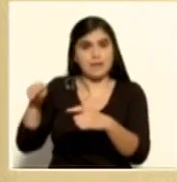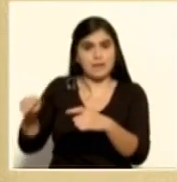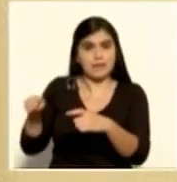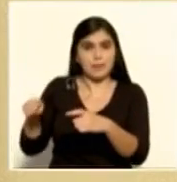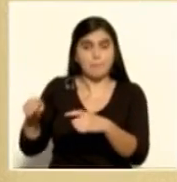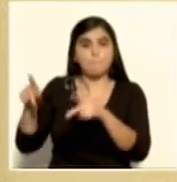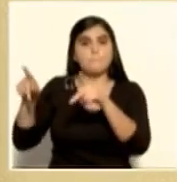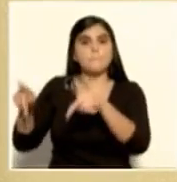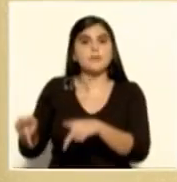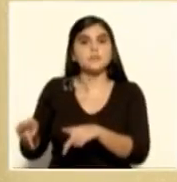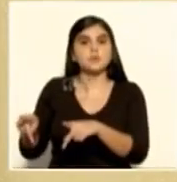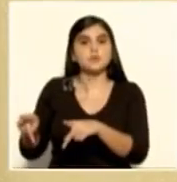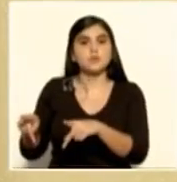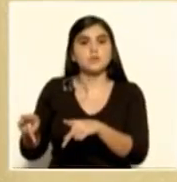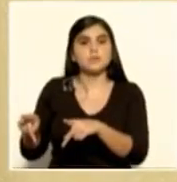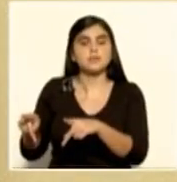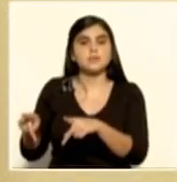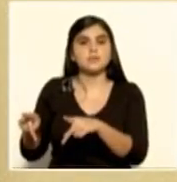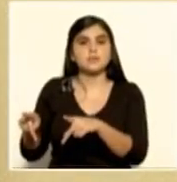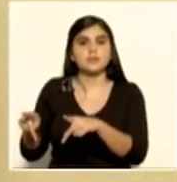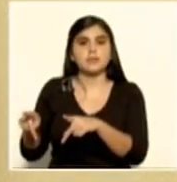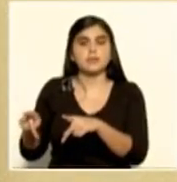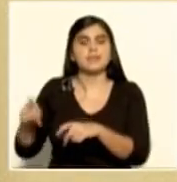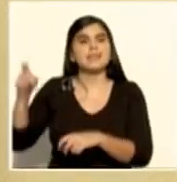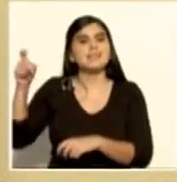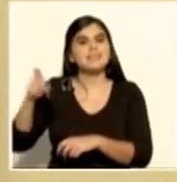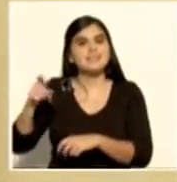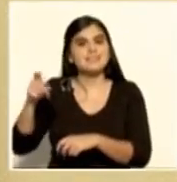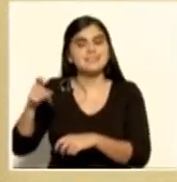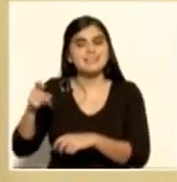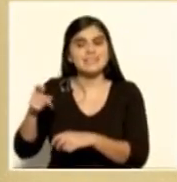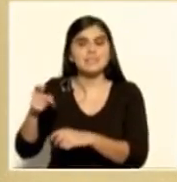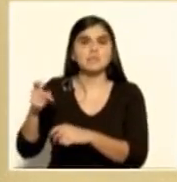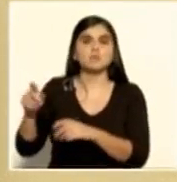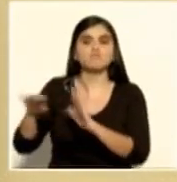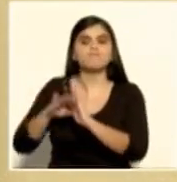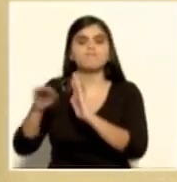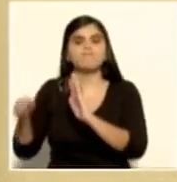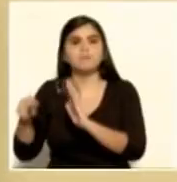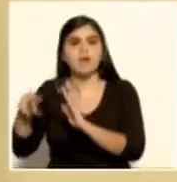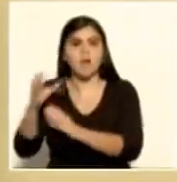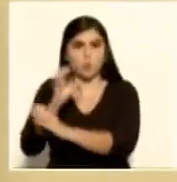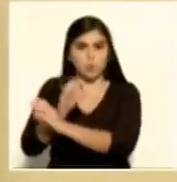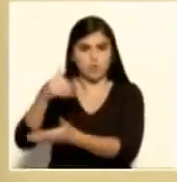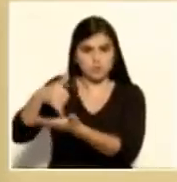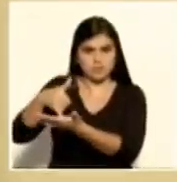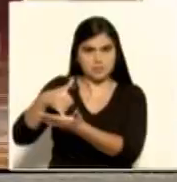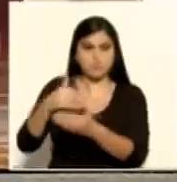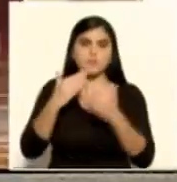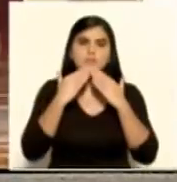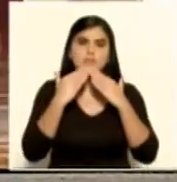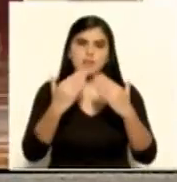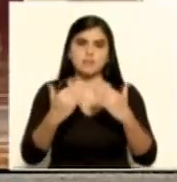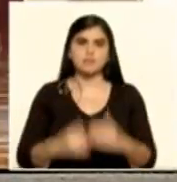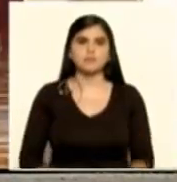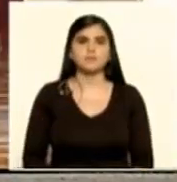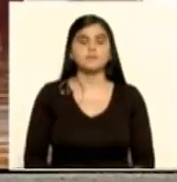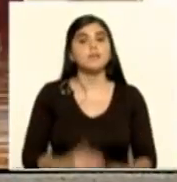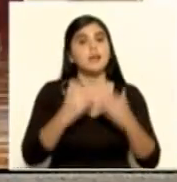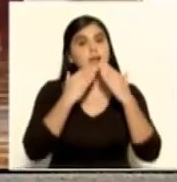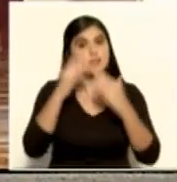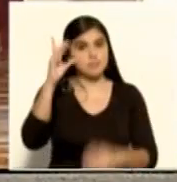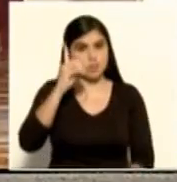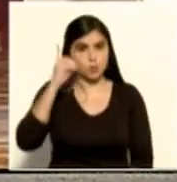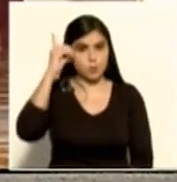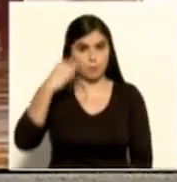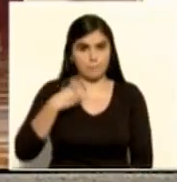de personas que están necesitando cuidados intensivos. Gracias. Gracias al doctor Daniel Salas,